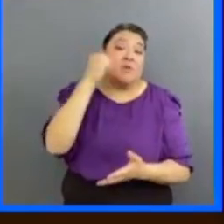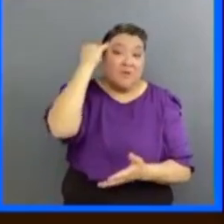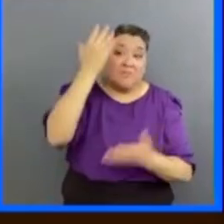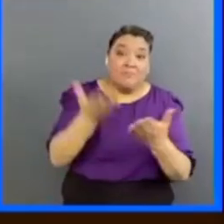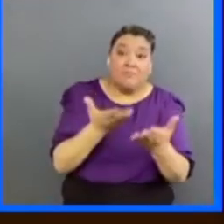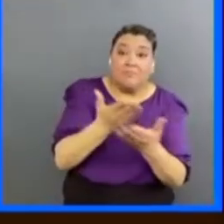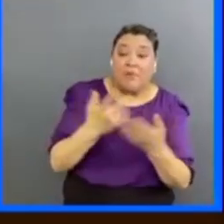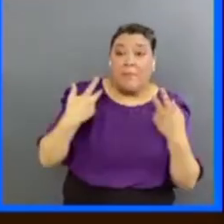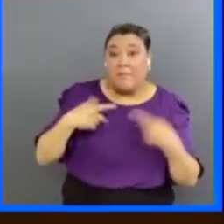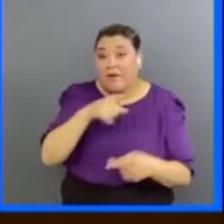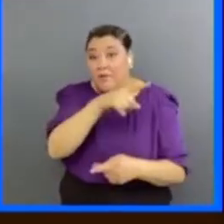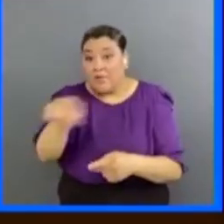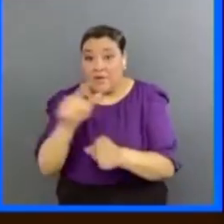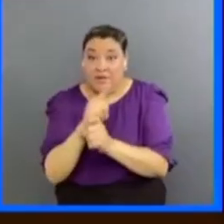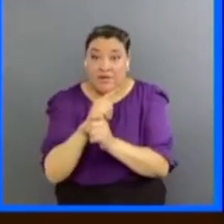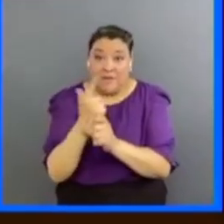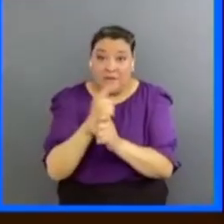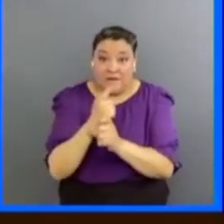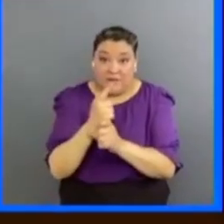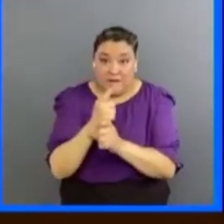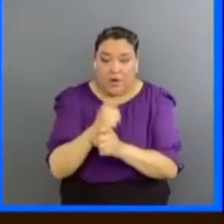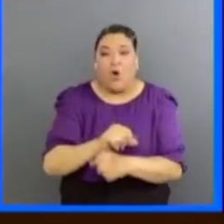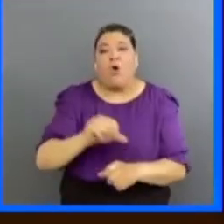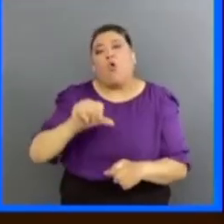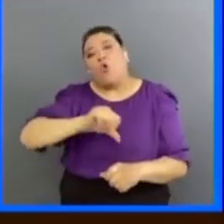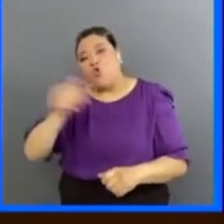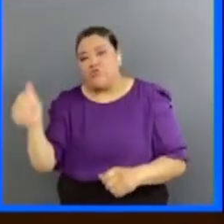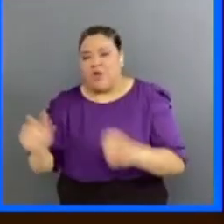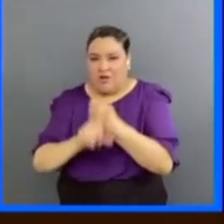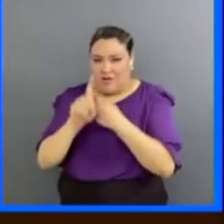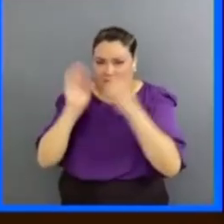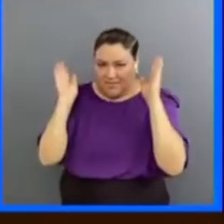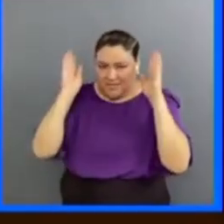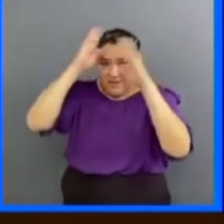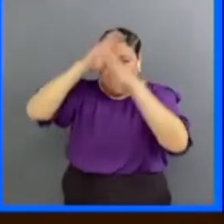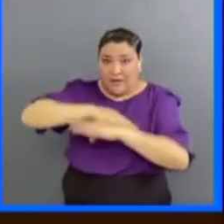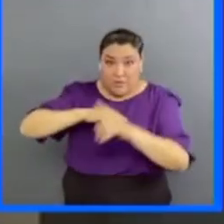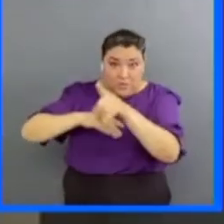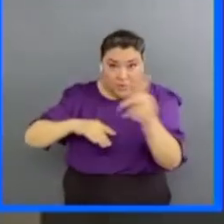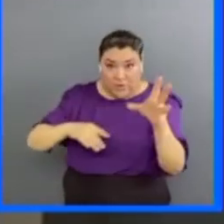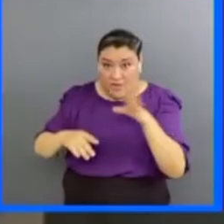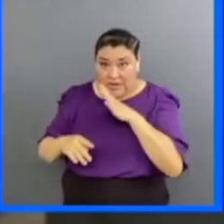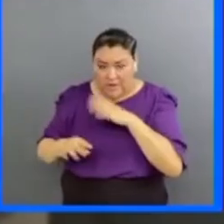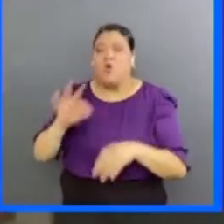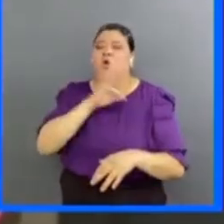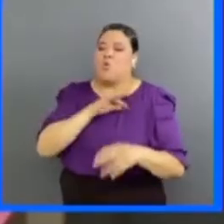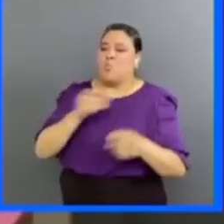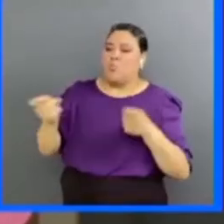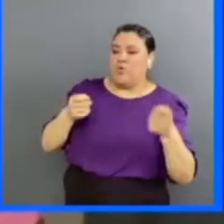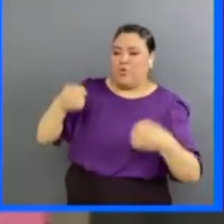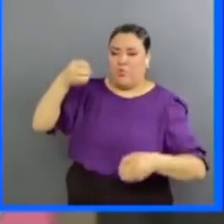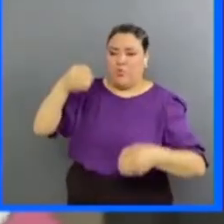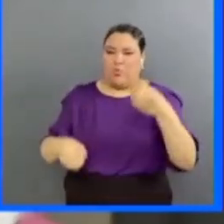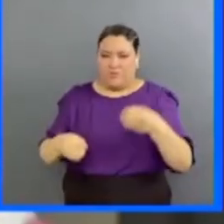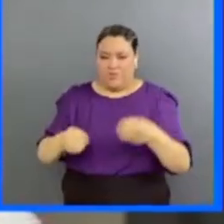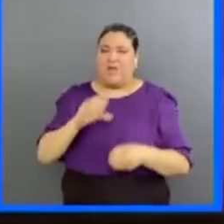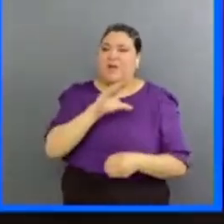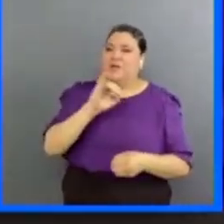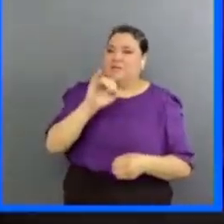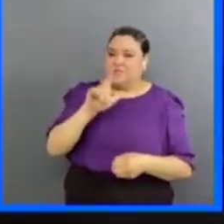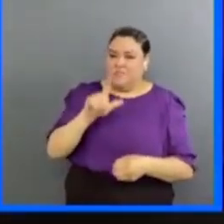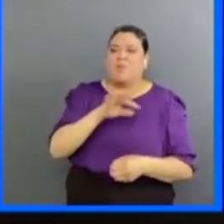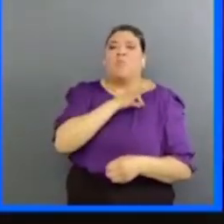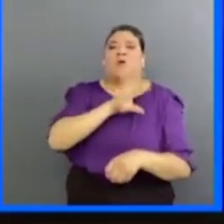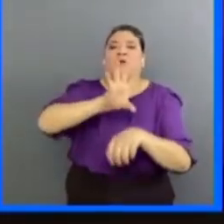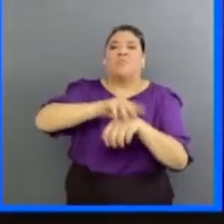una licenciatura en medios alternativos de solución de conflictos puedan ejercer como juezas o jueces civiles, tal como lo hacen las